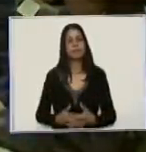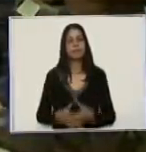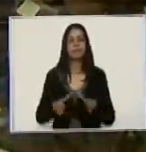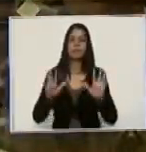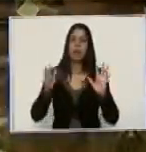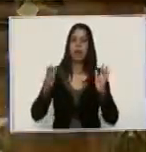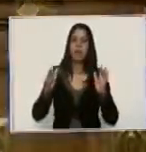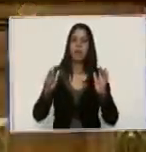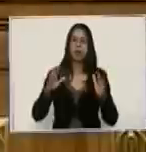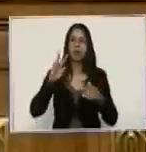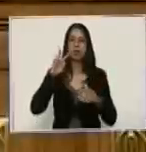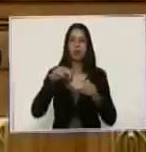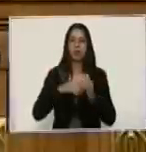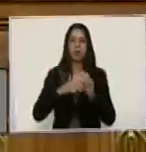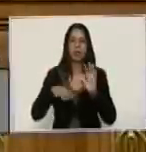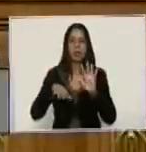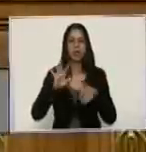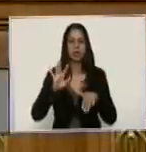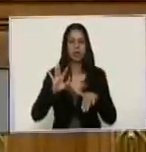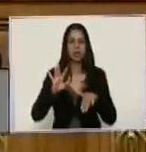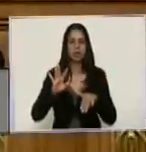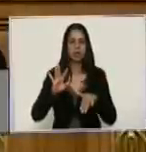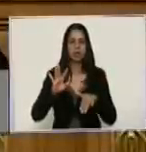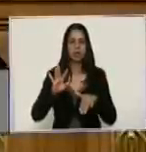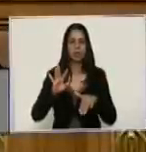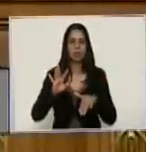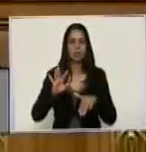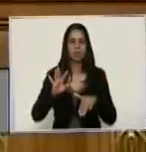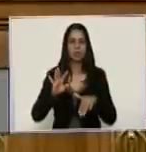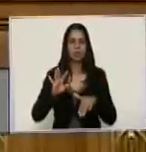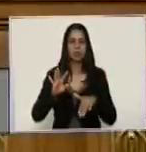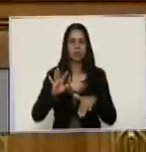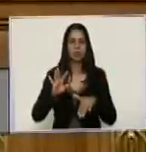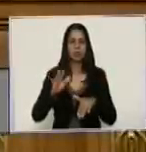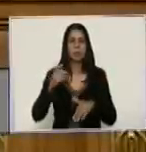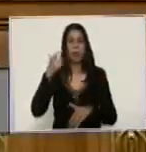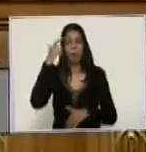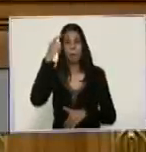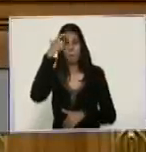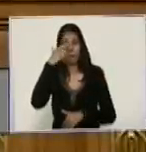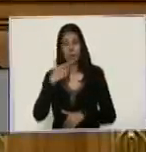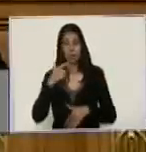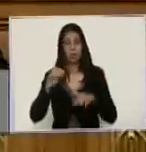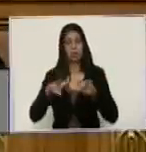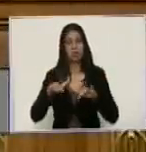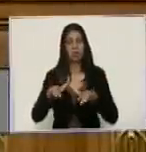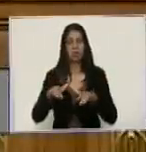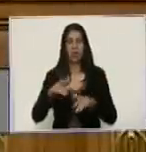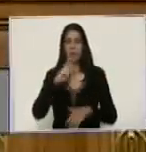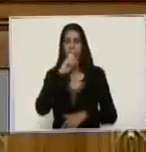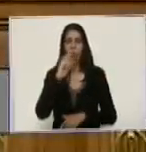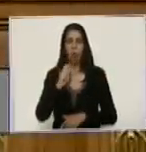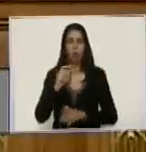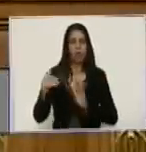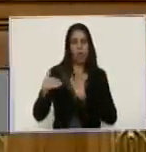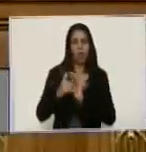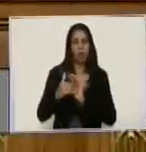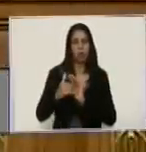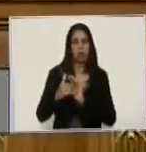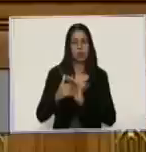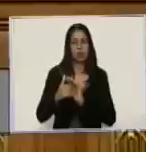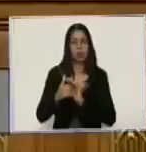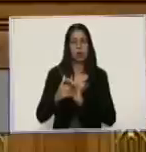desde el 2014, él se ha tomado su posición muy hostil en contra de la